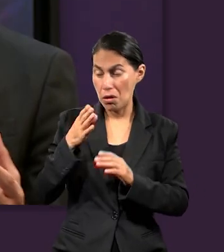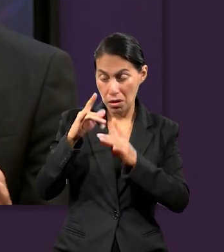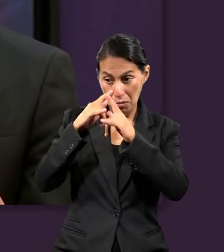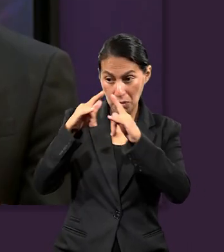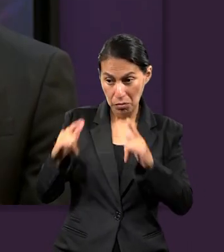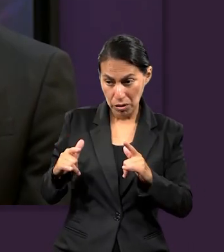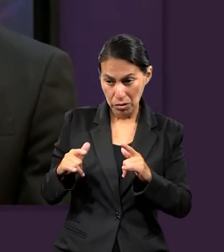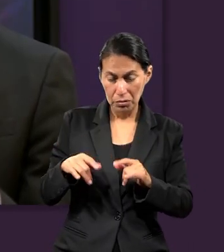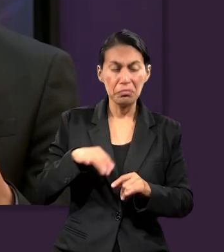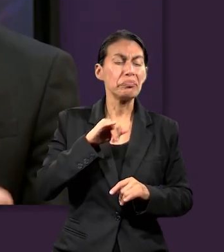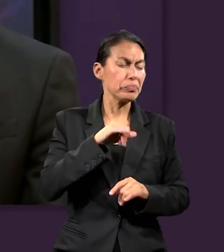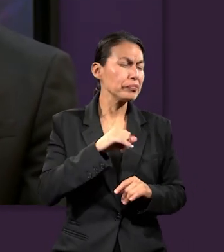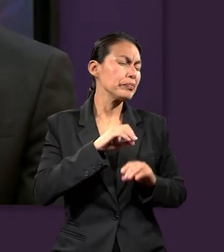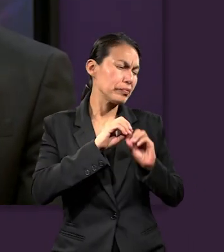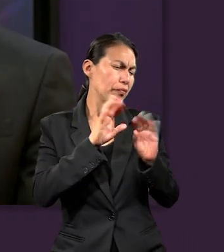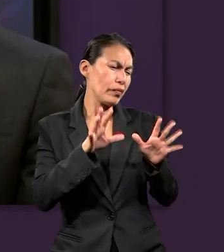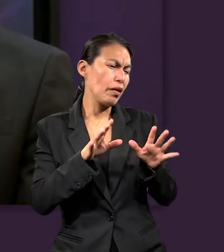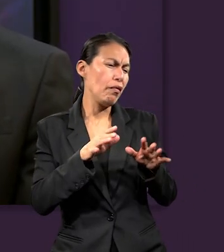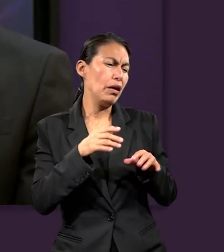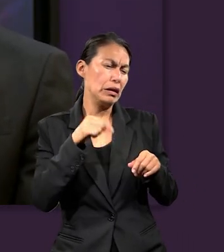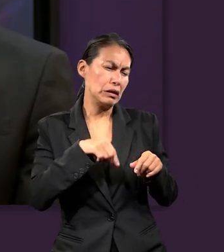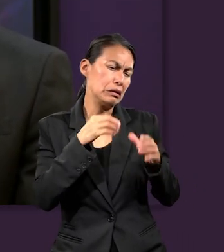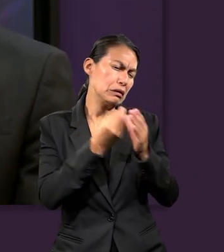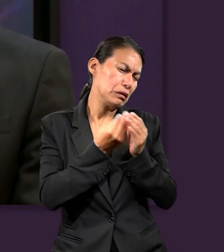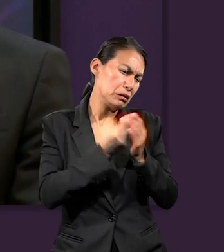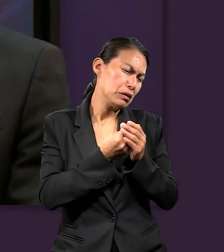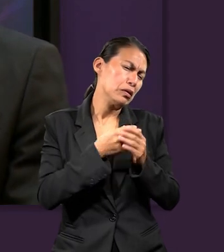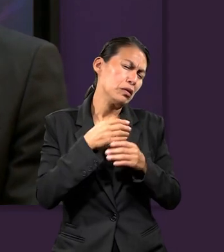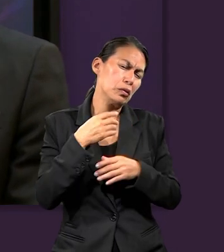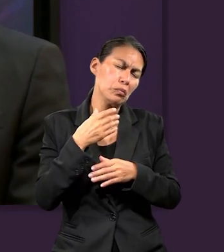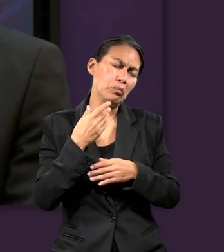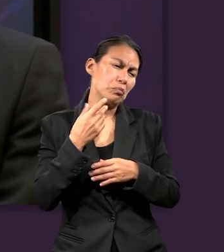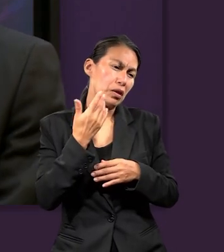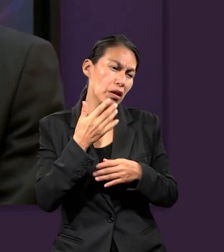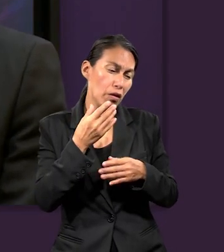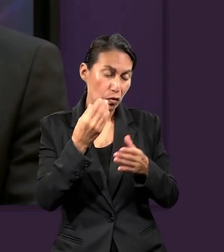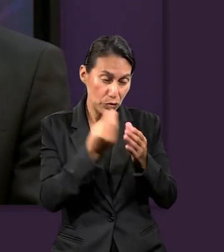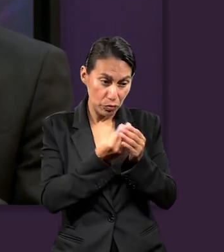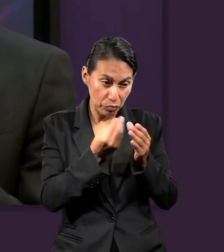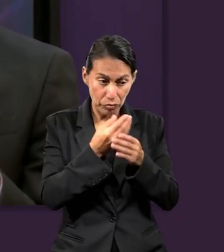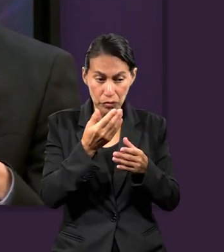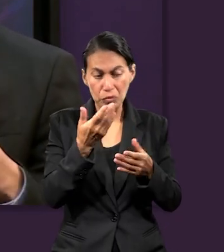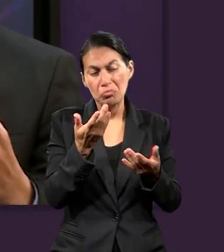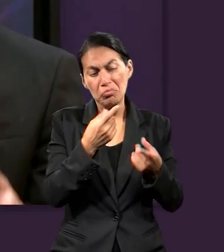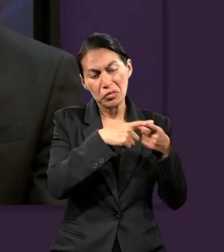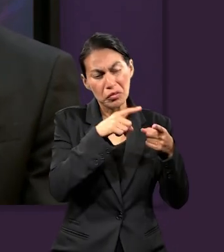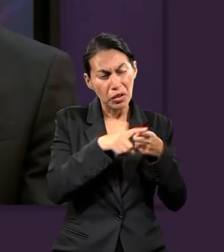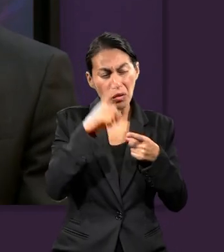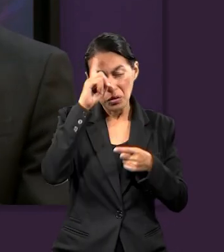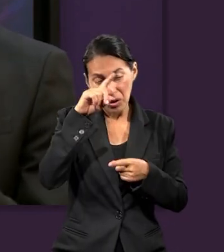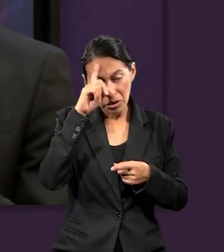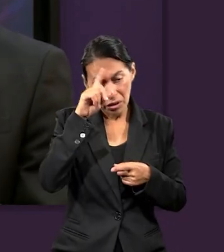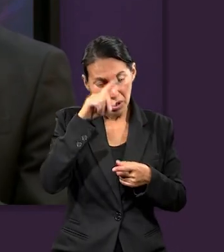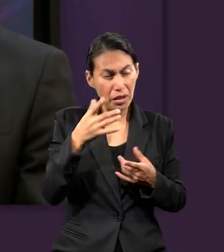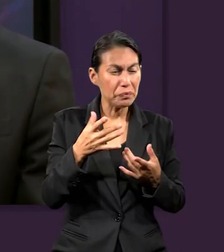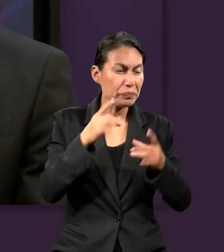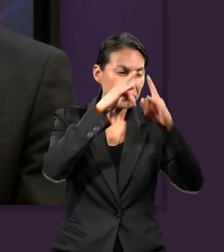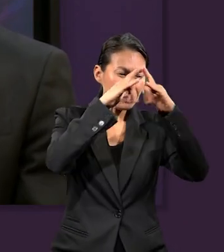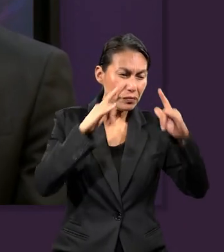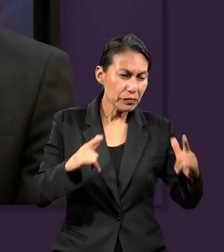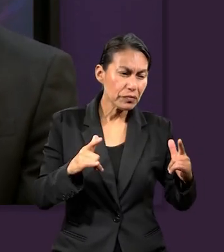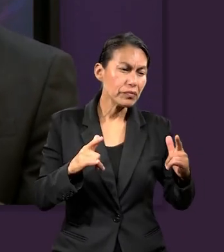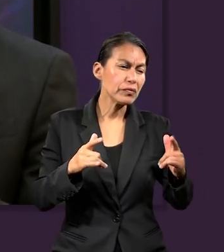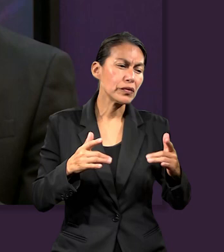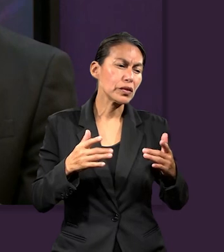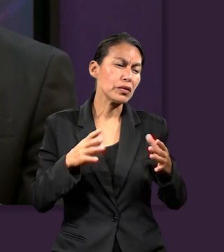campamentos durante el semestre eventos como diez horas de consejería seminarios que nos ayudan a preparar